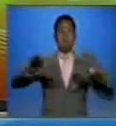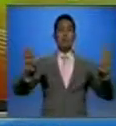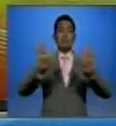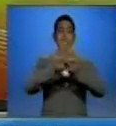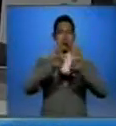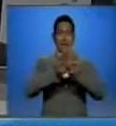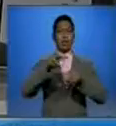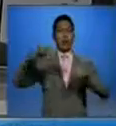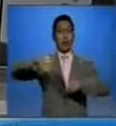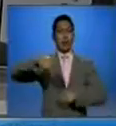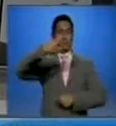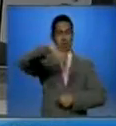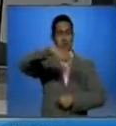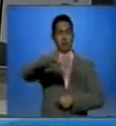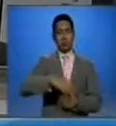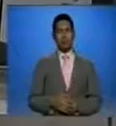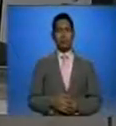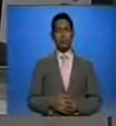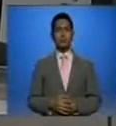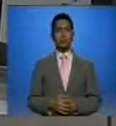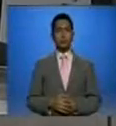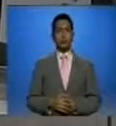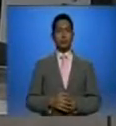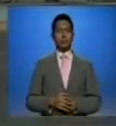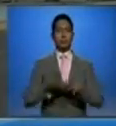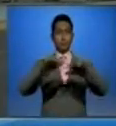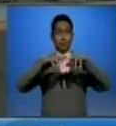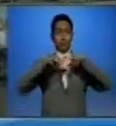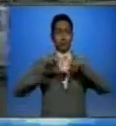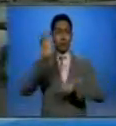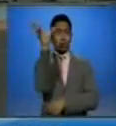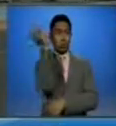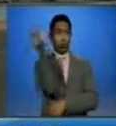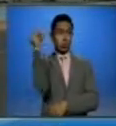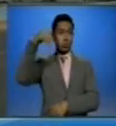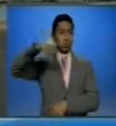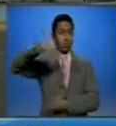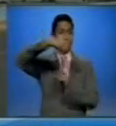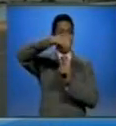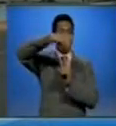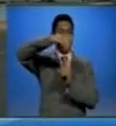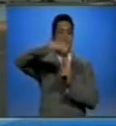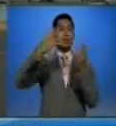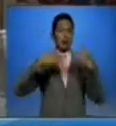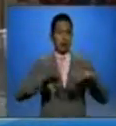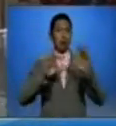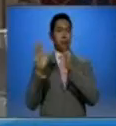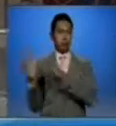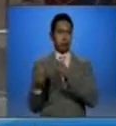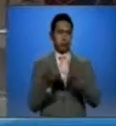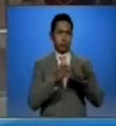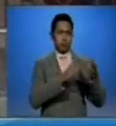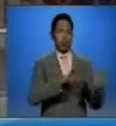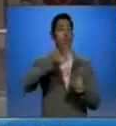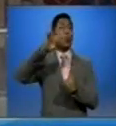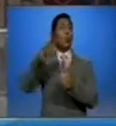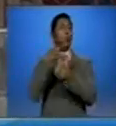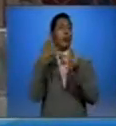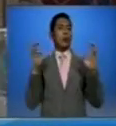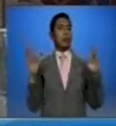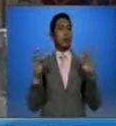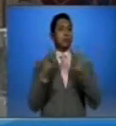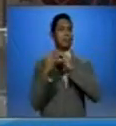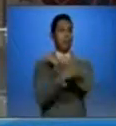miércoles. En la sede de la UNASUR en la mitad del mundo está todo listo para la cuarta cumbre presidencial de la CELAC y desde allá se